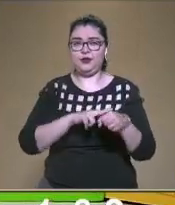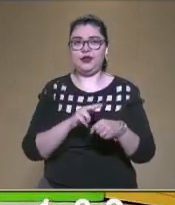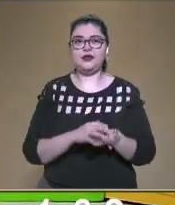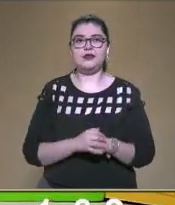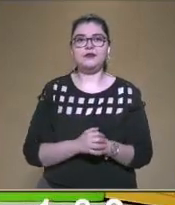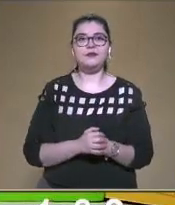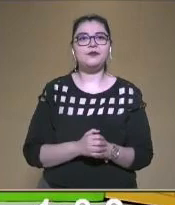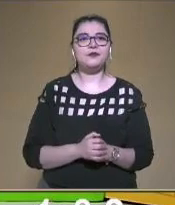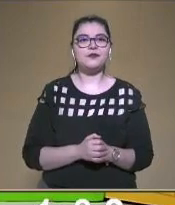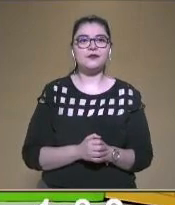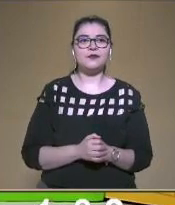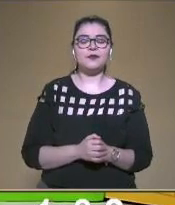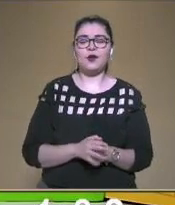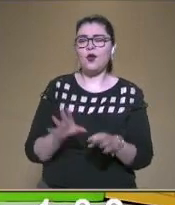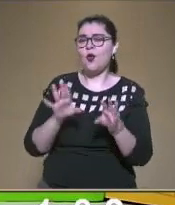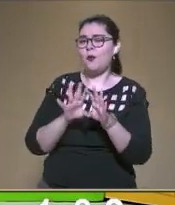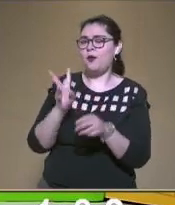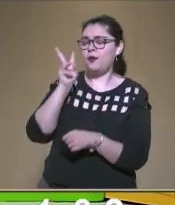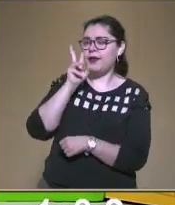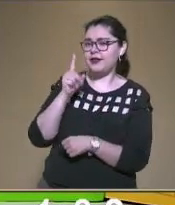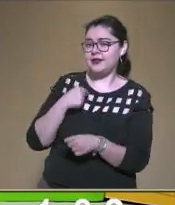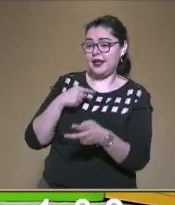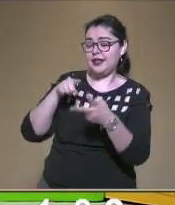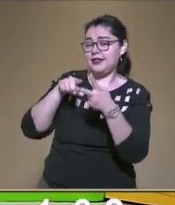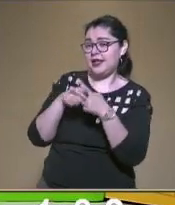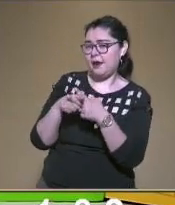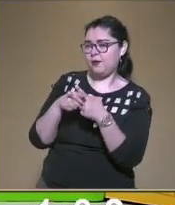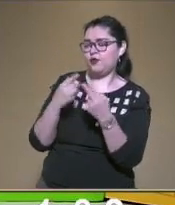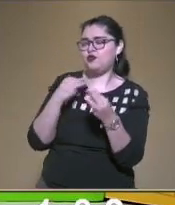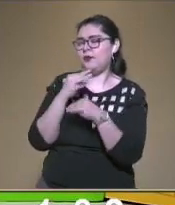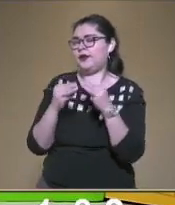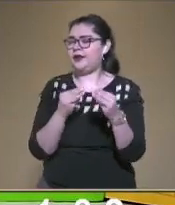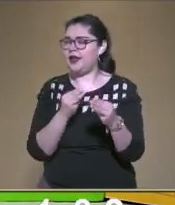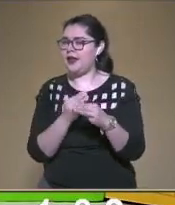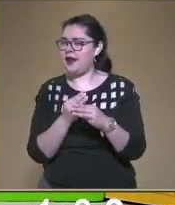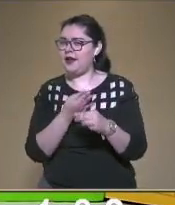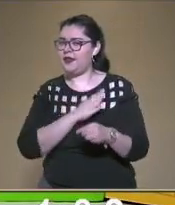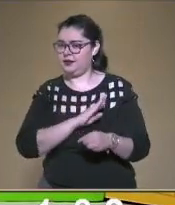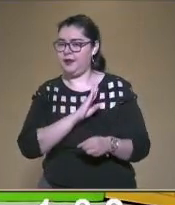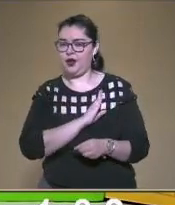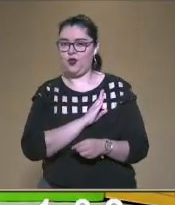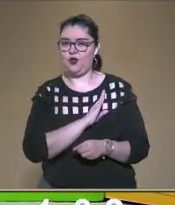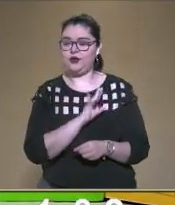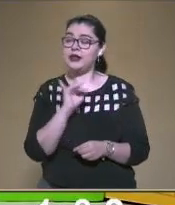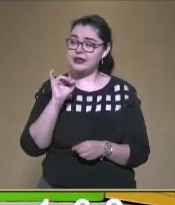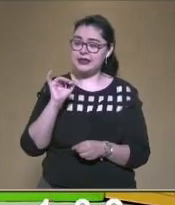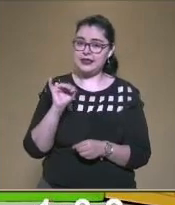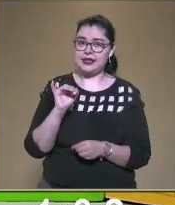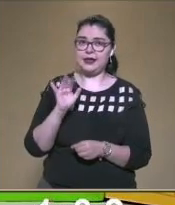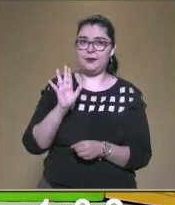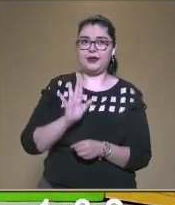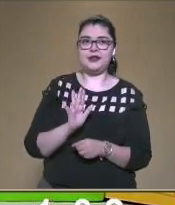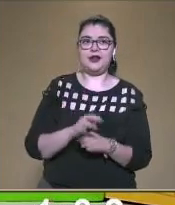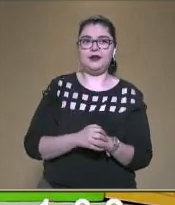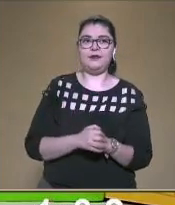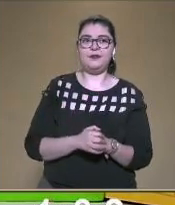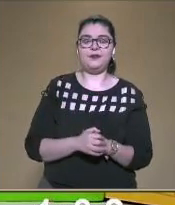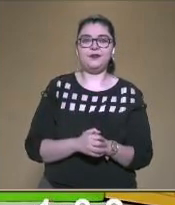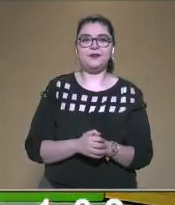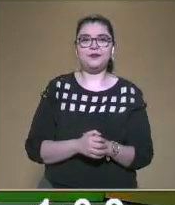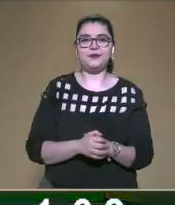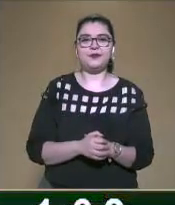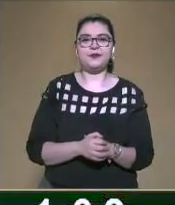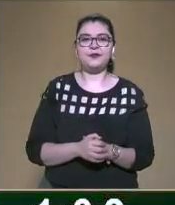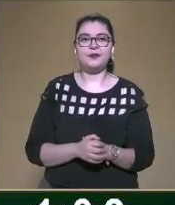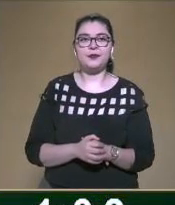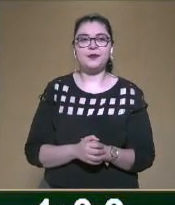maestro. ¿Y cómo ve si iniciamos con la materia o asignatura de español, lengua materna? Y ahí en pantalla nos van a